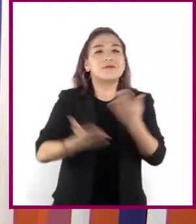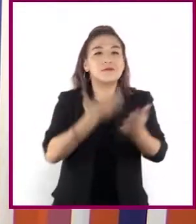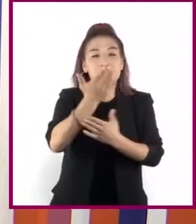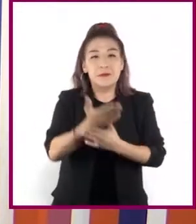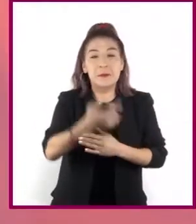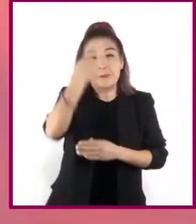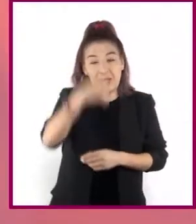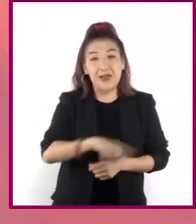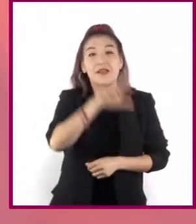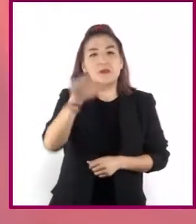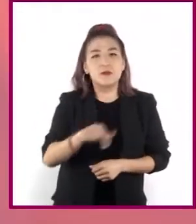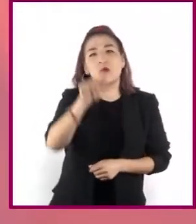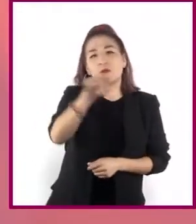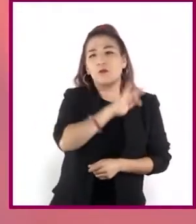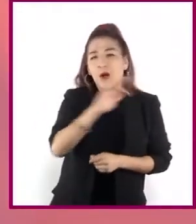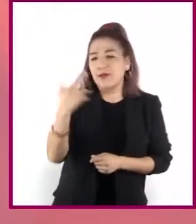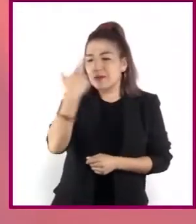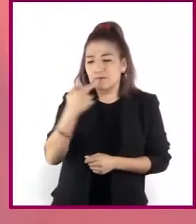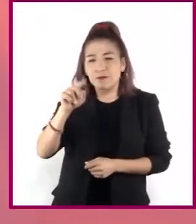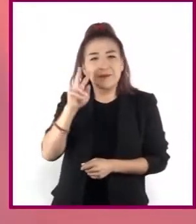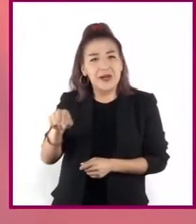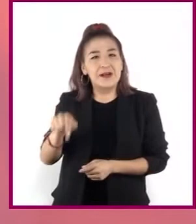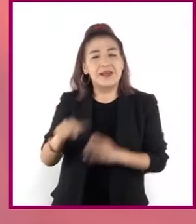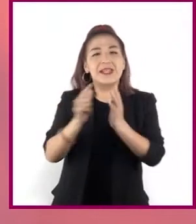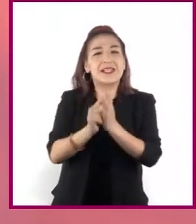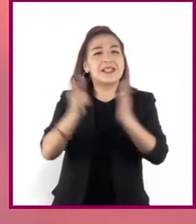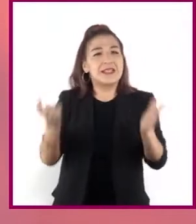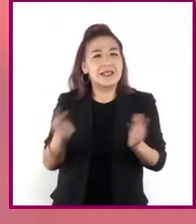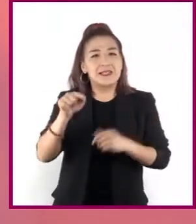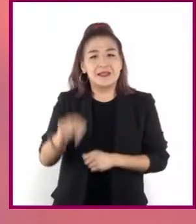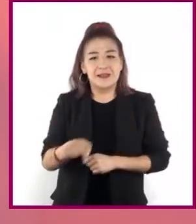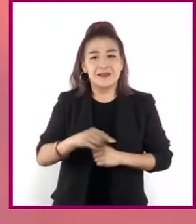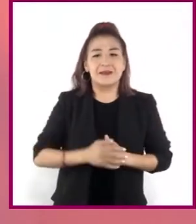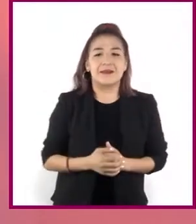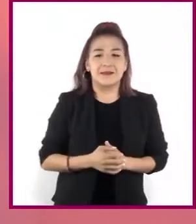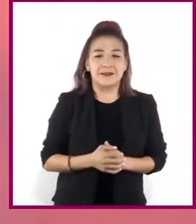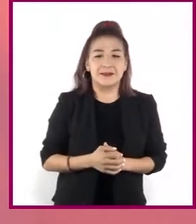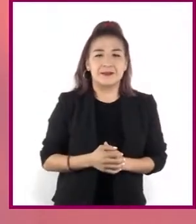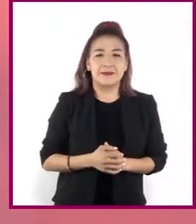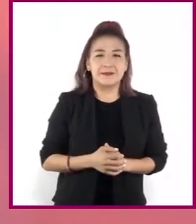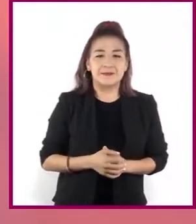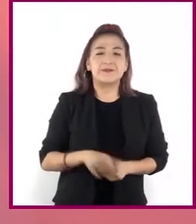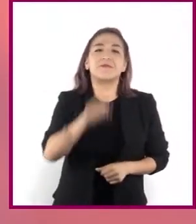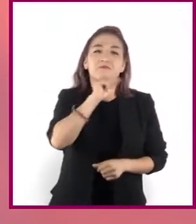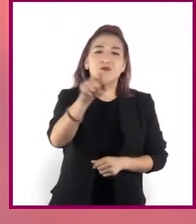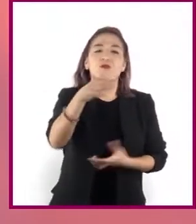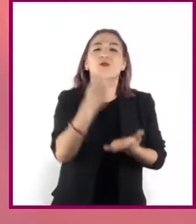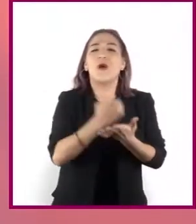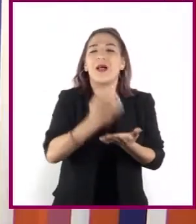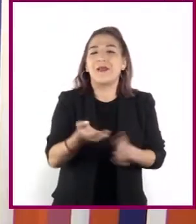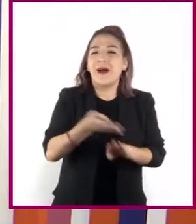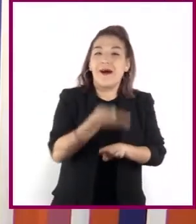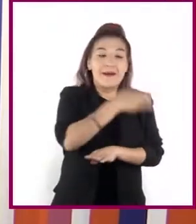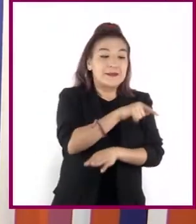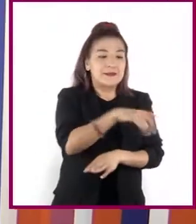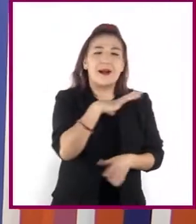muchas de estas las podrán resolver al momento de consultar su libro de texto y revisar sus